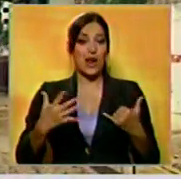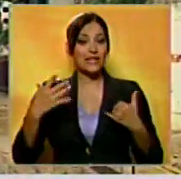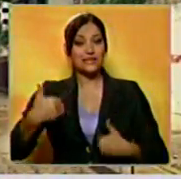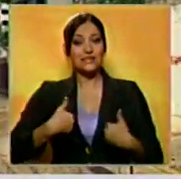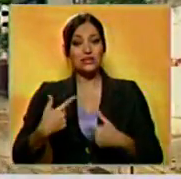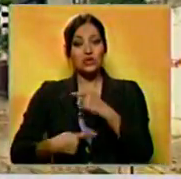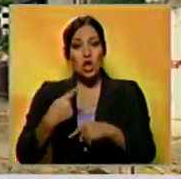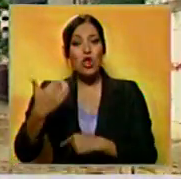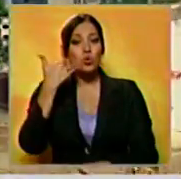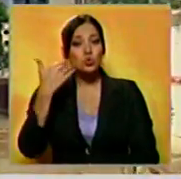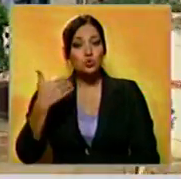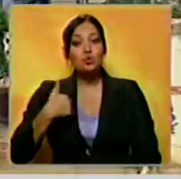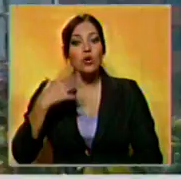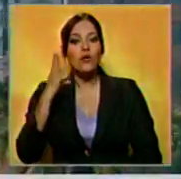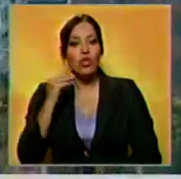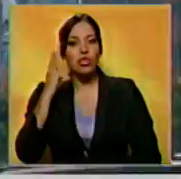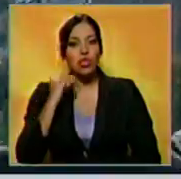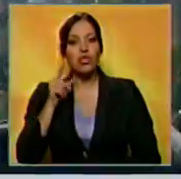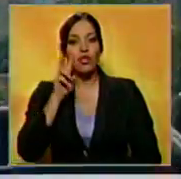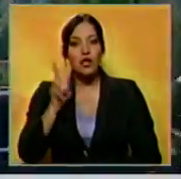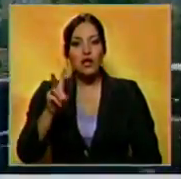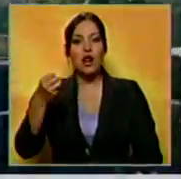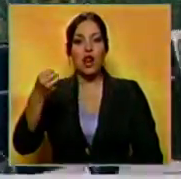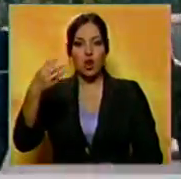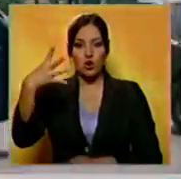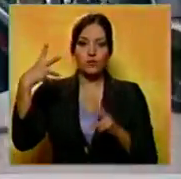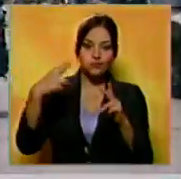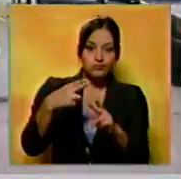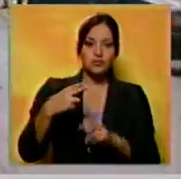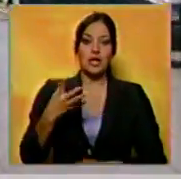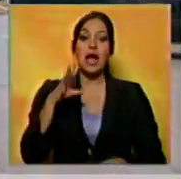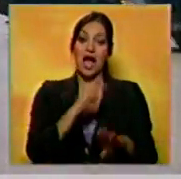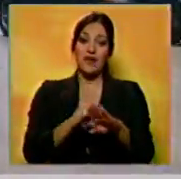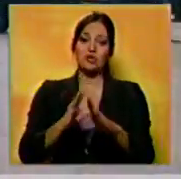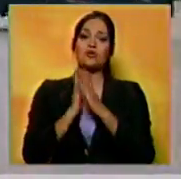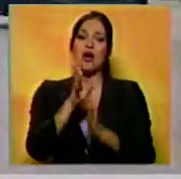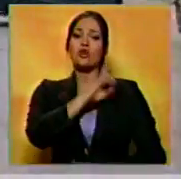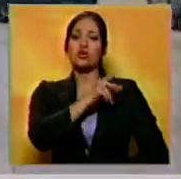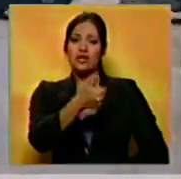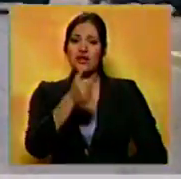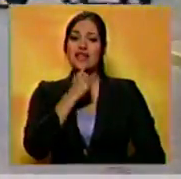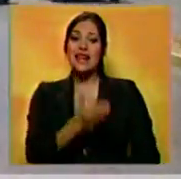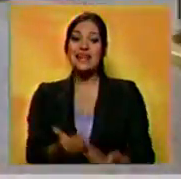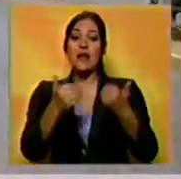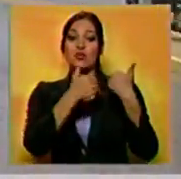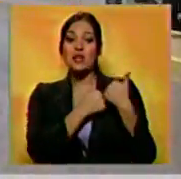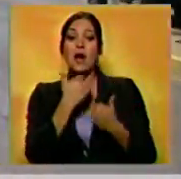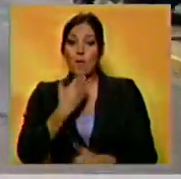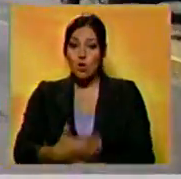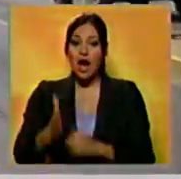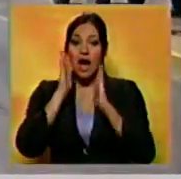casi a diario por los cortes de electricidad. Por esta razón hicieron un llamado a las autoridades competentes